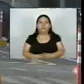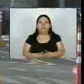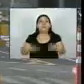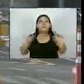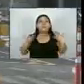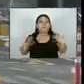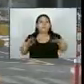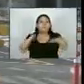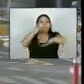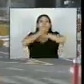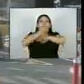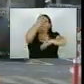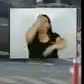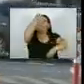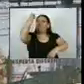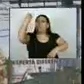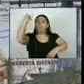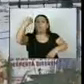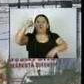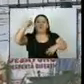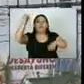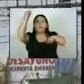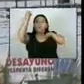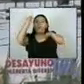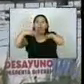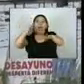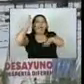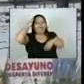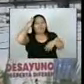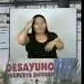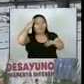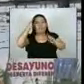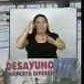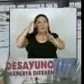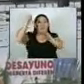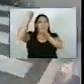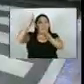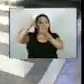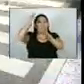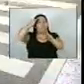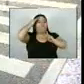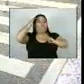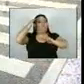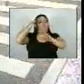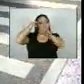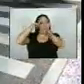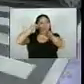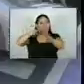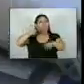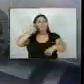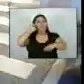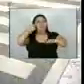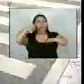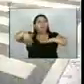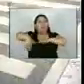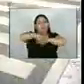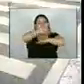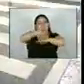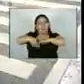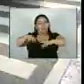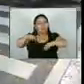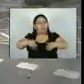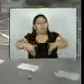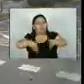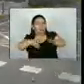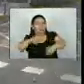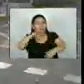Ya se inició con la instalación de los semáforos peatonales, aunque estos aún no están en funcionamiento. Una de las intersecciones intervenidas es